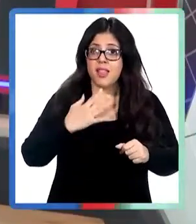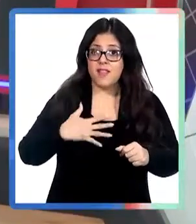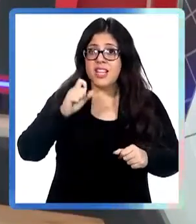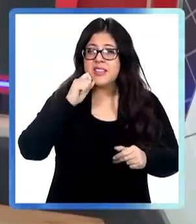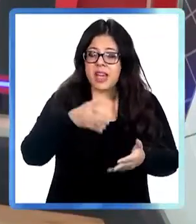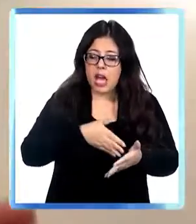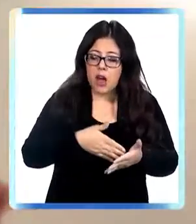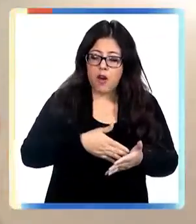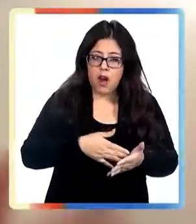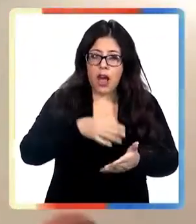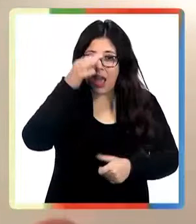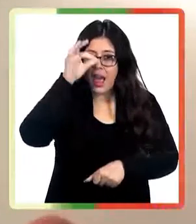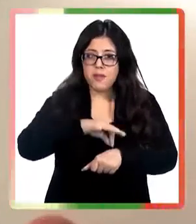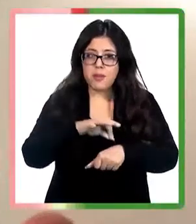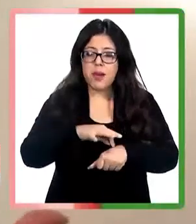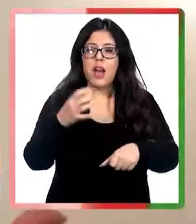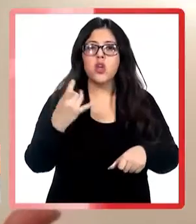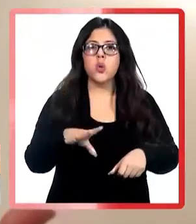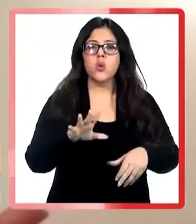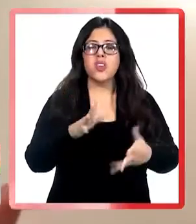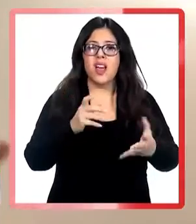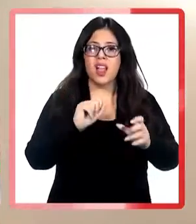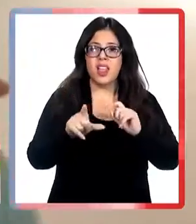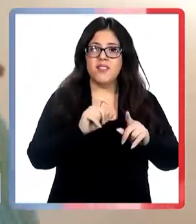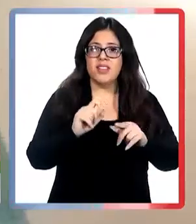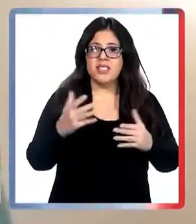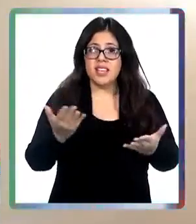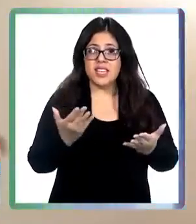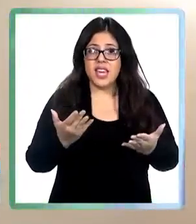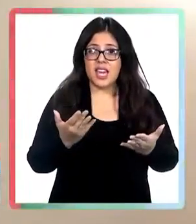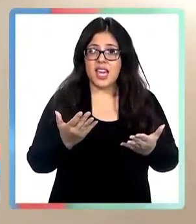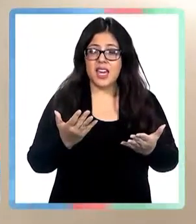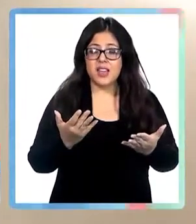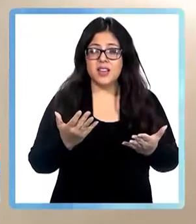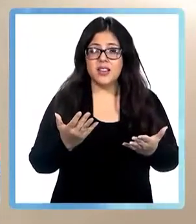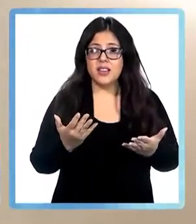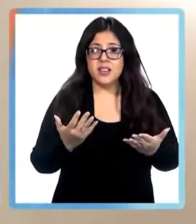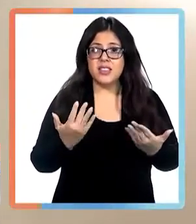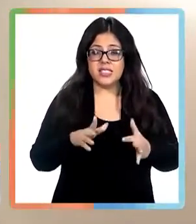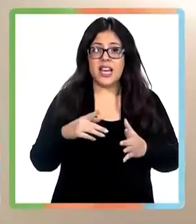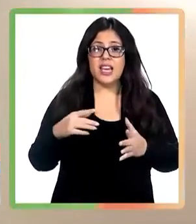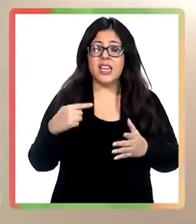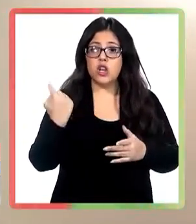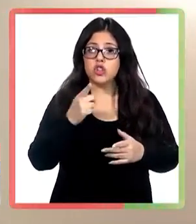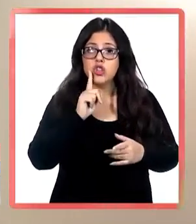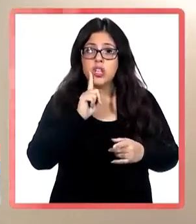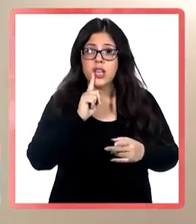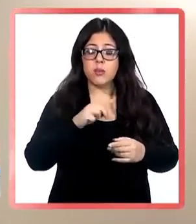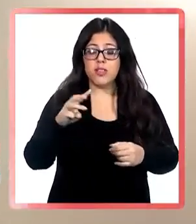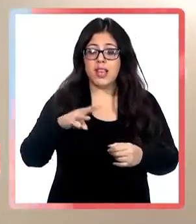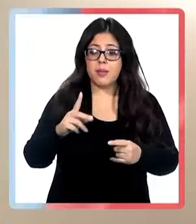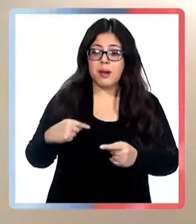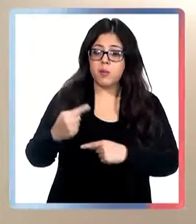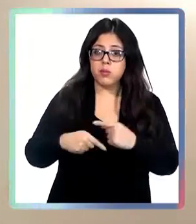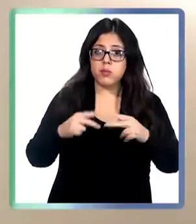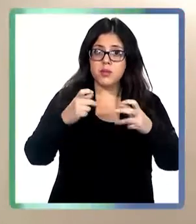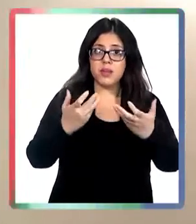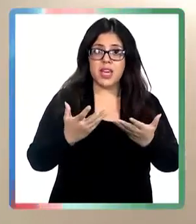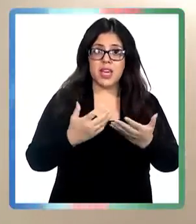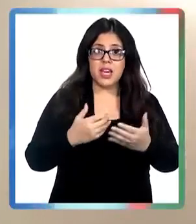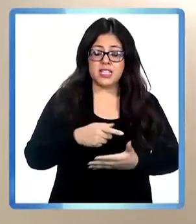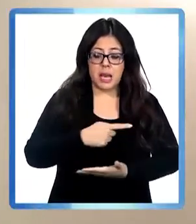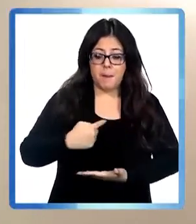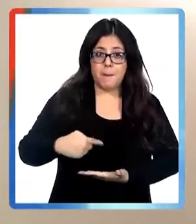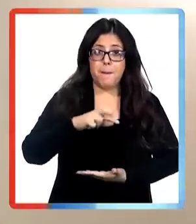muy vulnerables y su único mecanismo de protección es ese escudo que heredamos de nuestra mamá a través de la placenta, que son